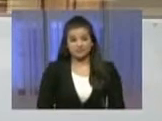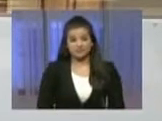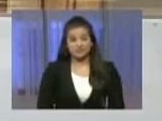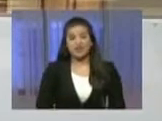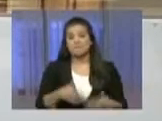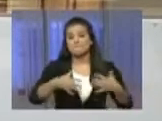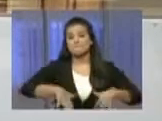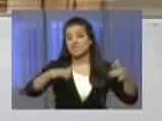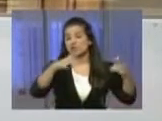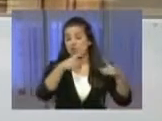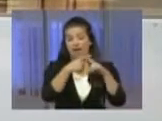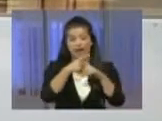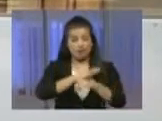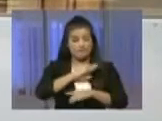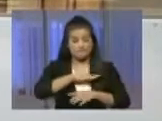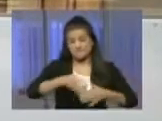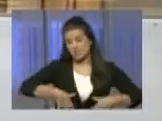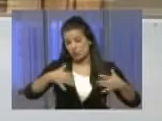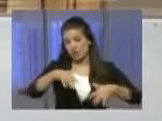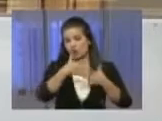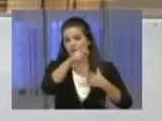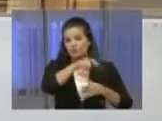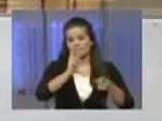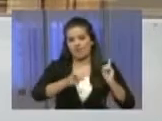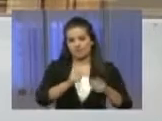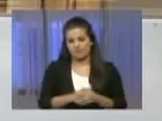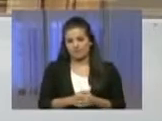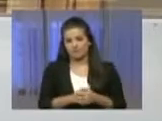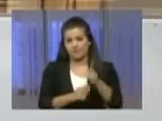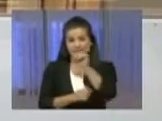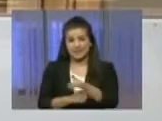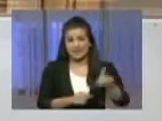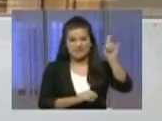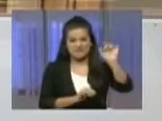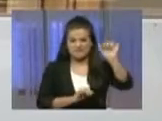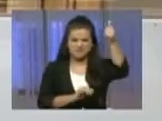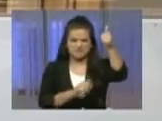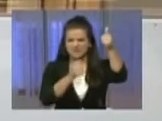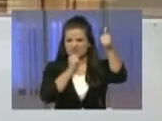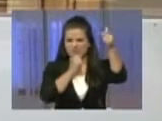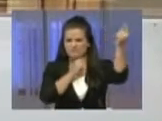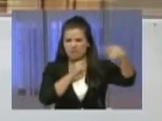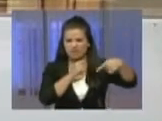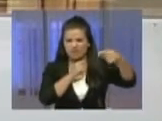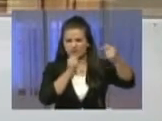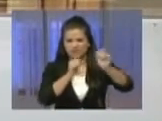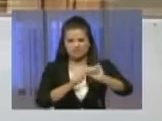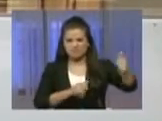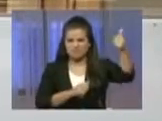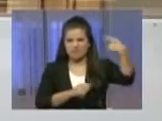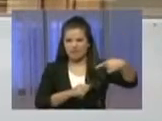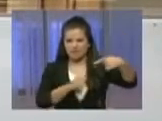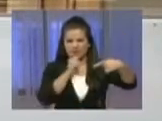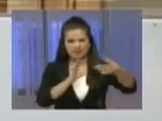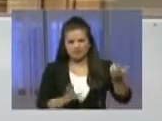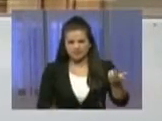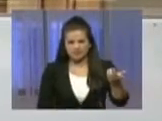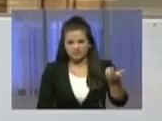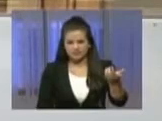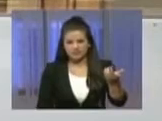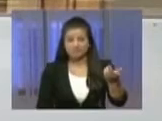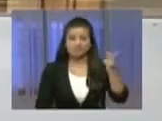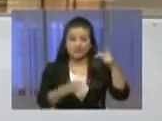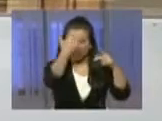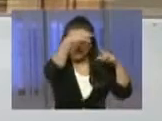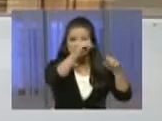cada grupo y el manager general el que da las órdenes el Imperio